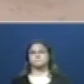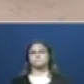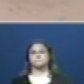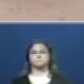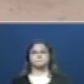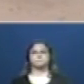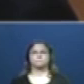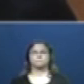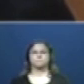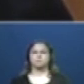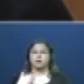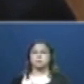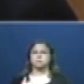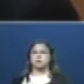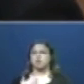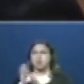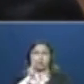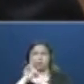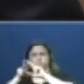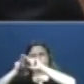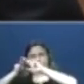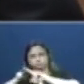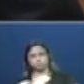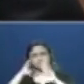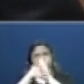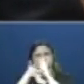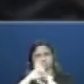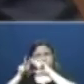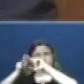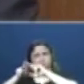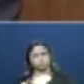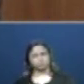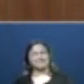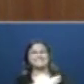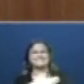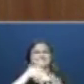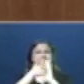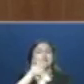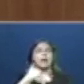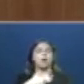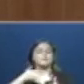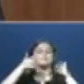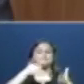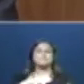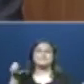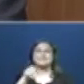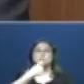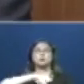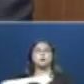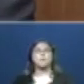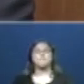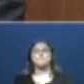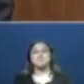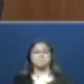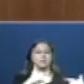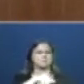analizados analizados los anteriores aspectos quiero hacer referencia a continuación nuestros principales sectores